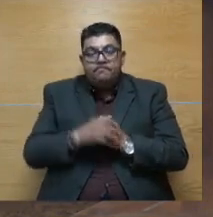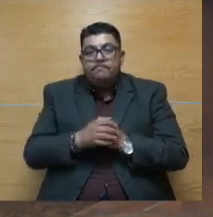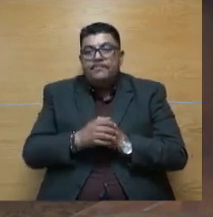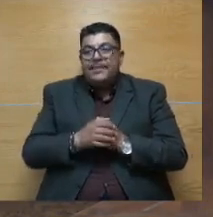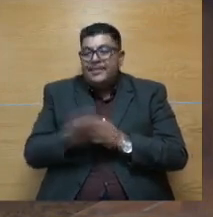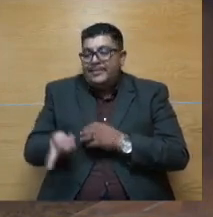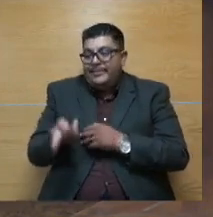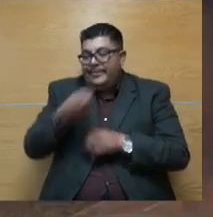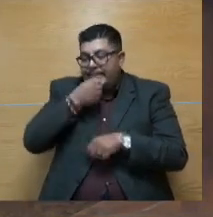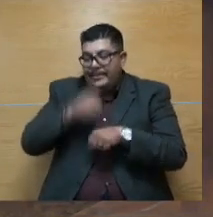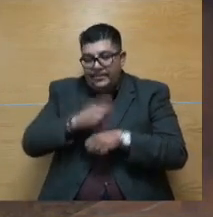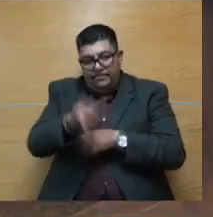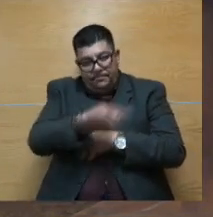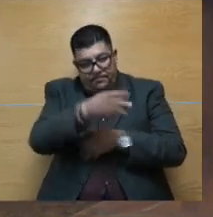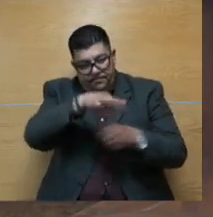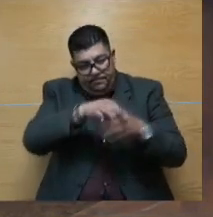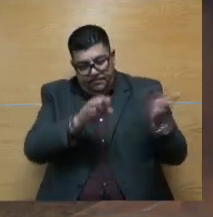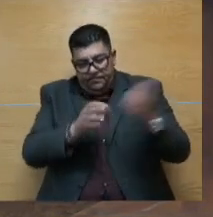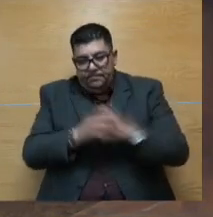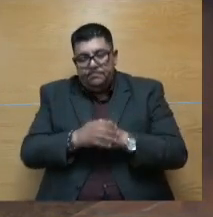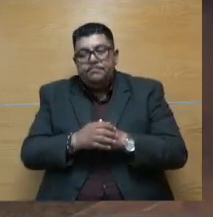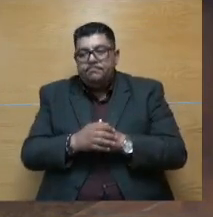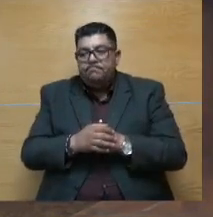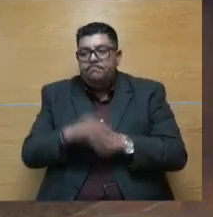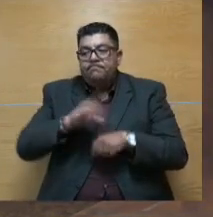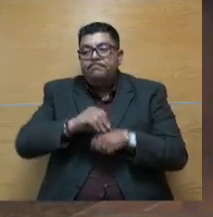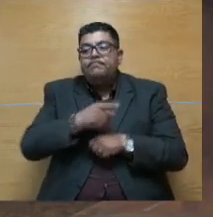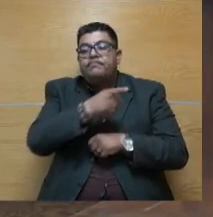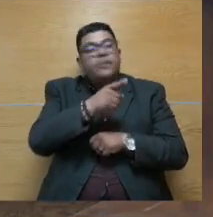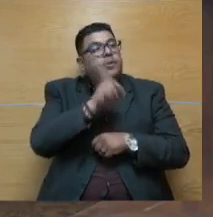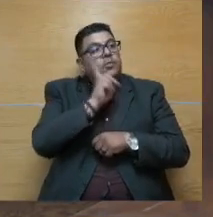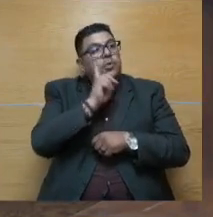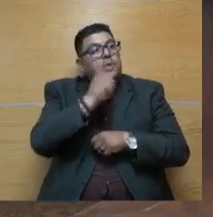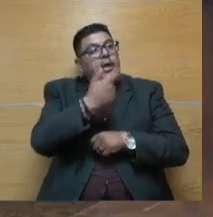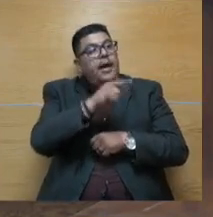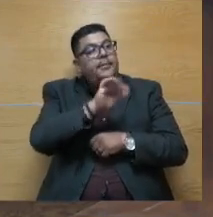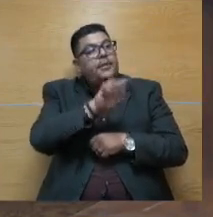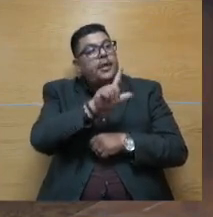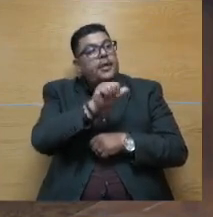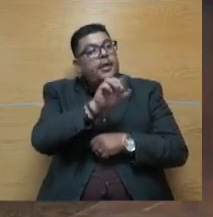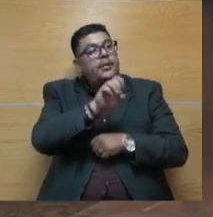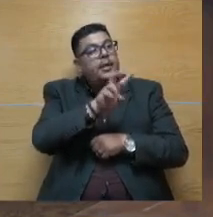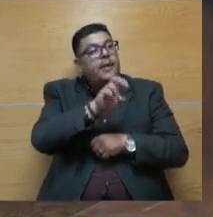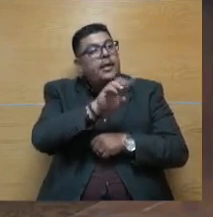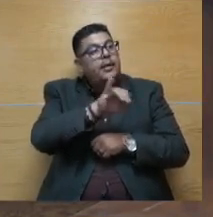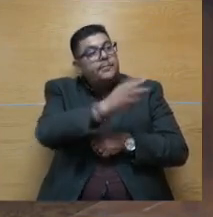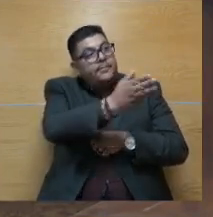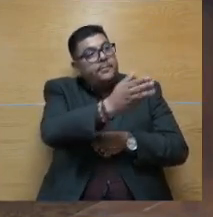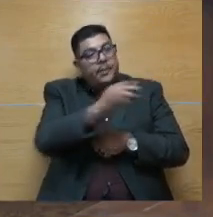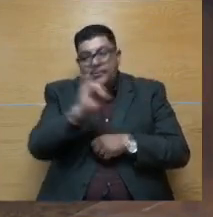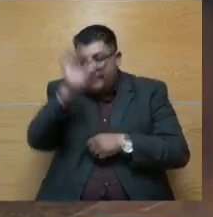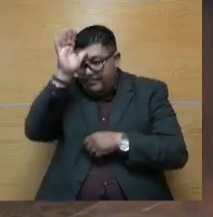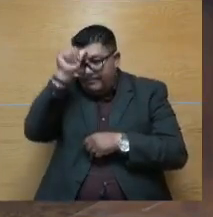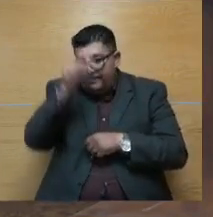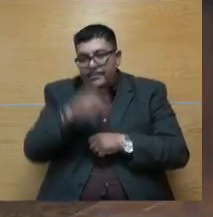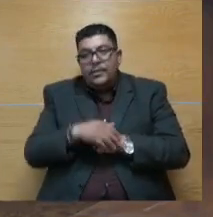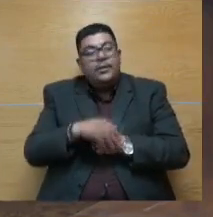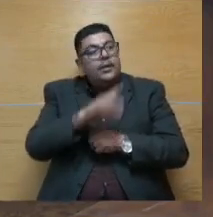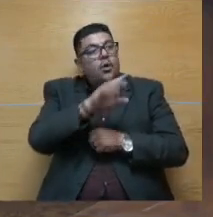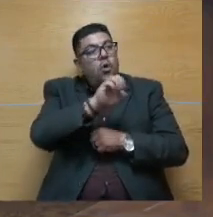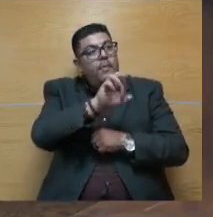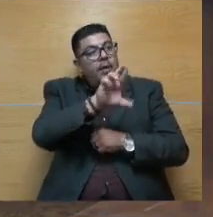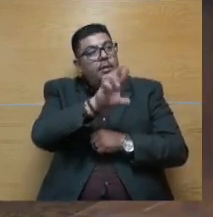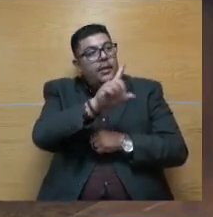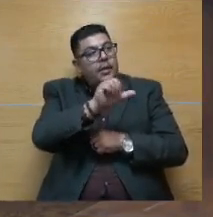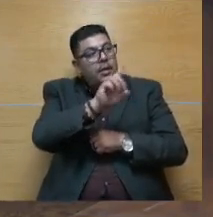votación secretaria por favor con su autorización magistrado presidente magistrada Gabriela del Valle Pérez a favor Gracias magistrado Omar Delgado Chávez a favor de los